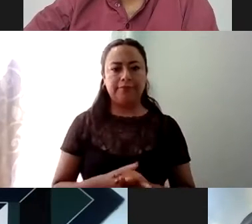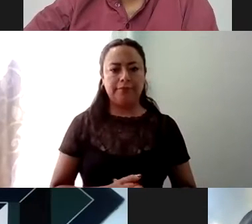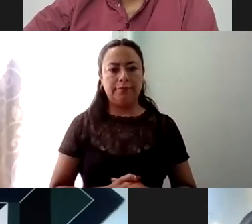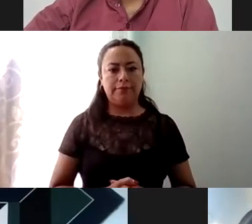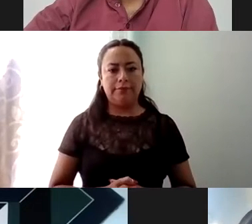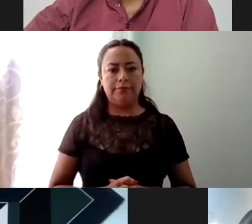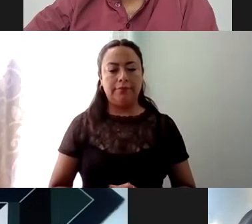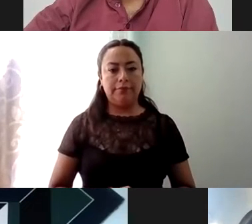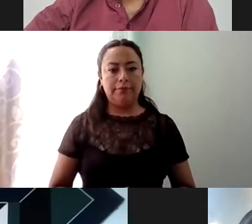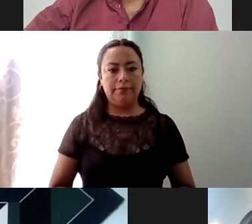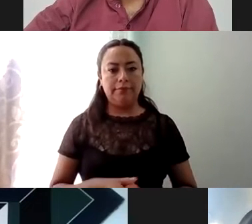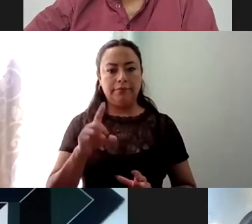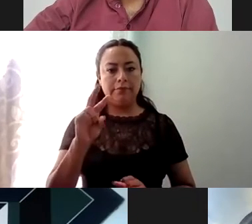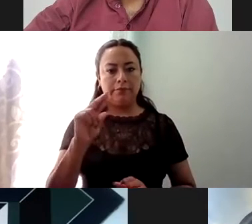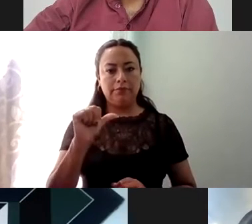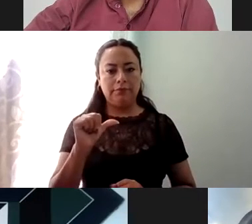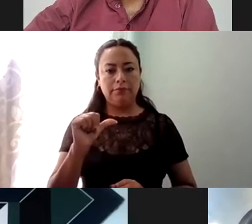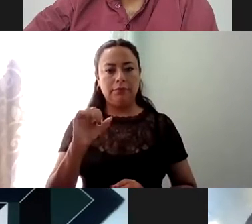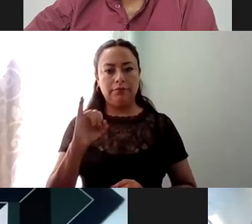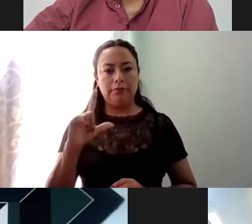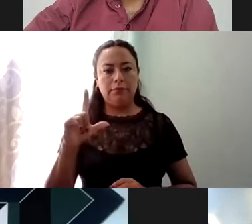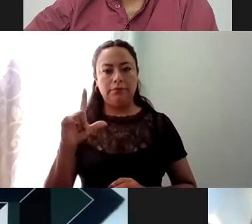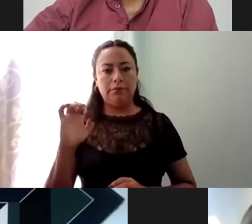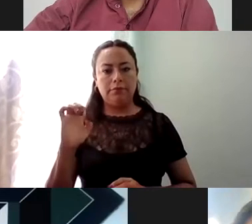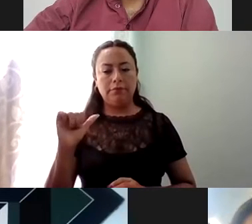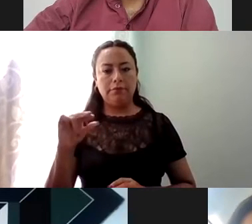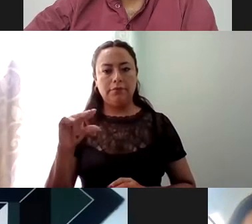Entonces, Doctora Eliana Hidalgo,